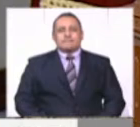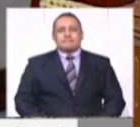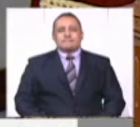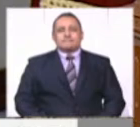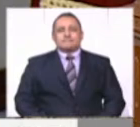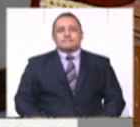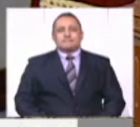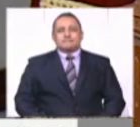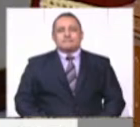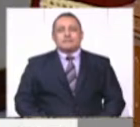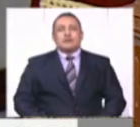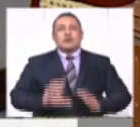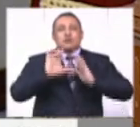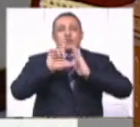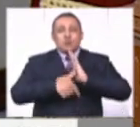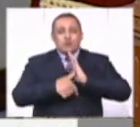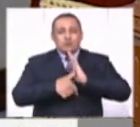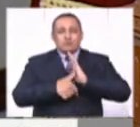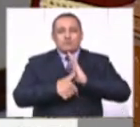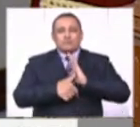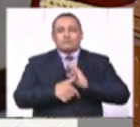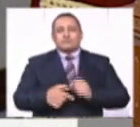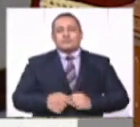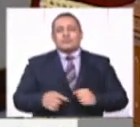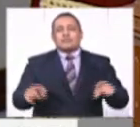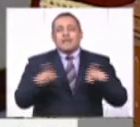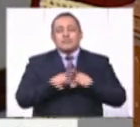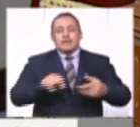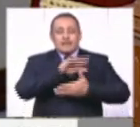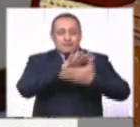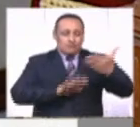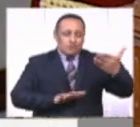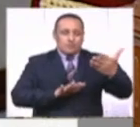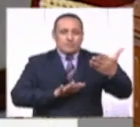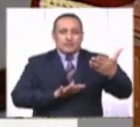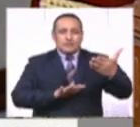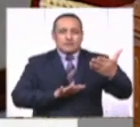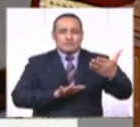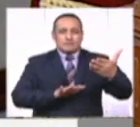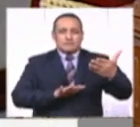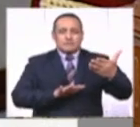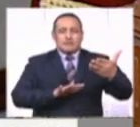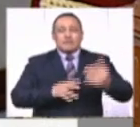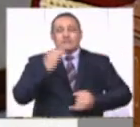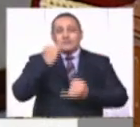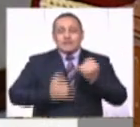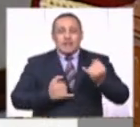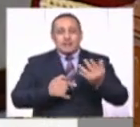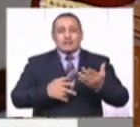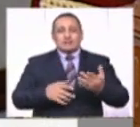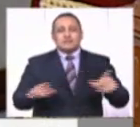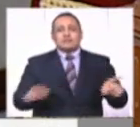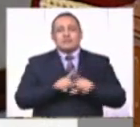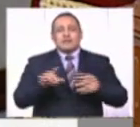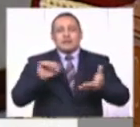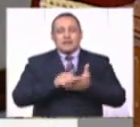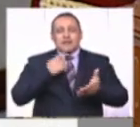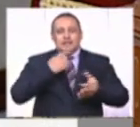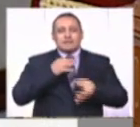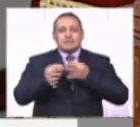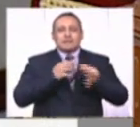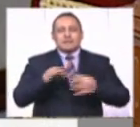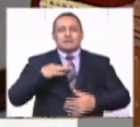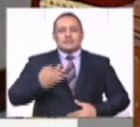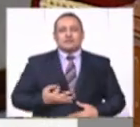eh luego en el informe final aquí se dice